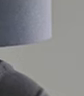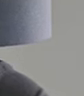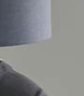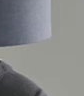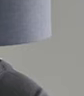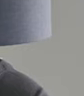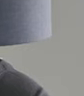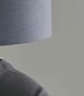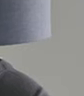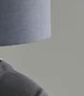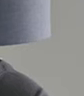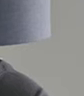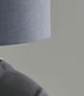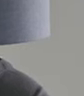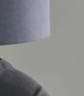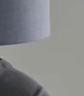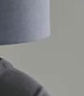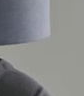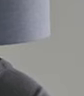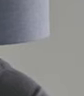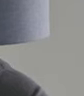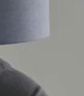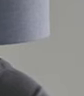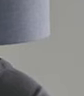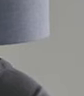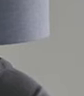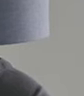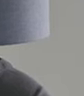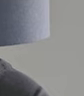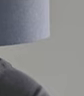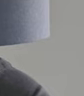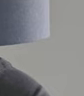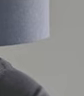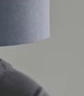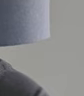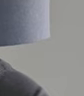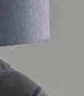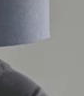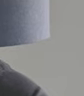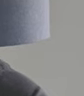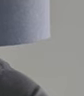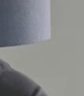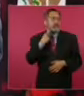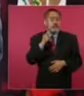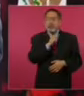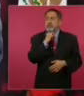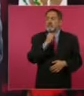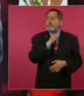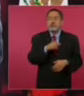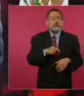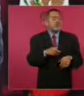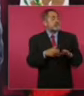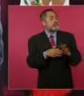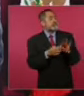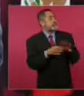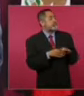señala el presidente, es que los jueces rindan cuentas al pueblo de México y no a una oligarquía.